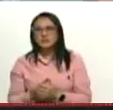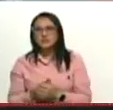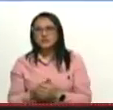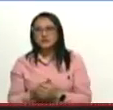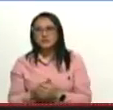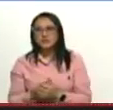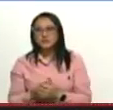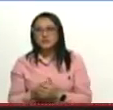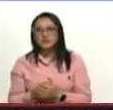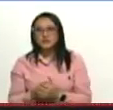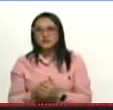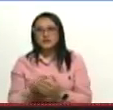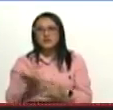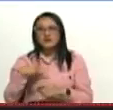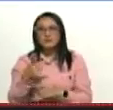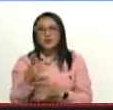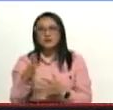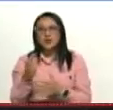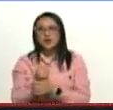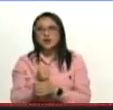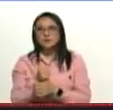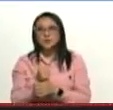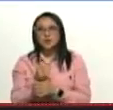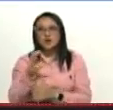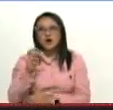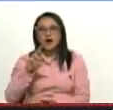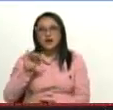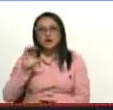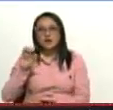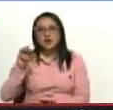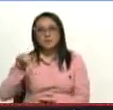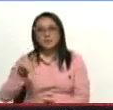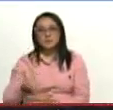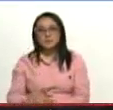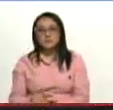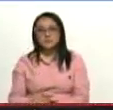y después de eso fue que logramos tener el caricón